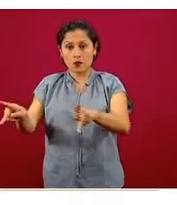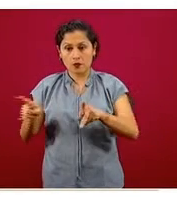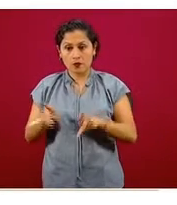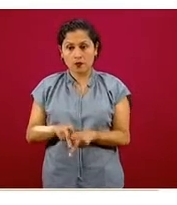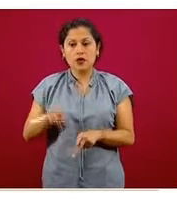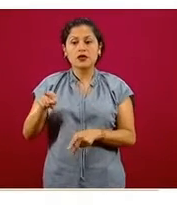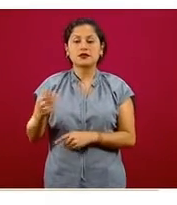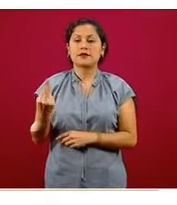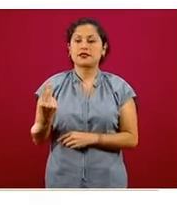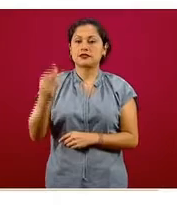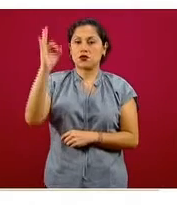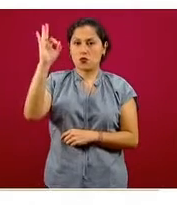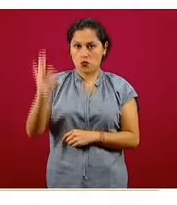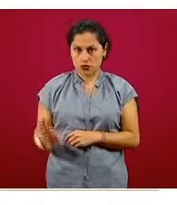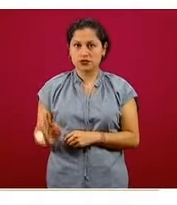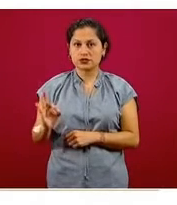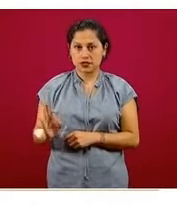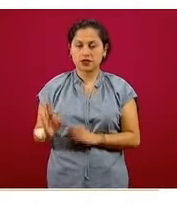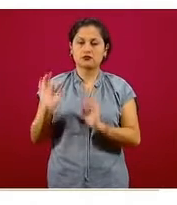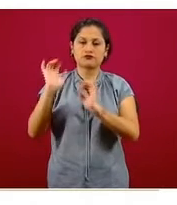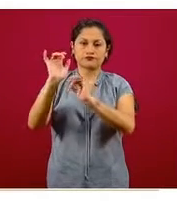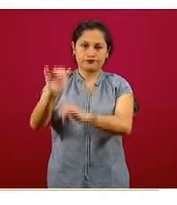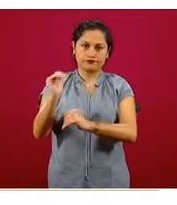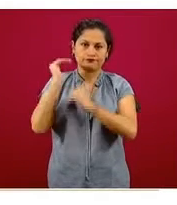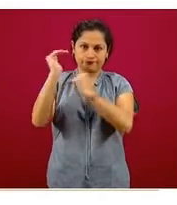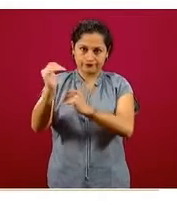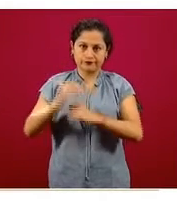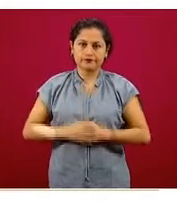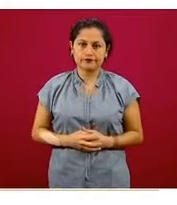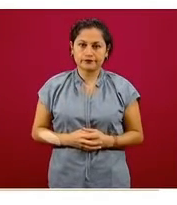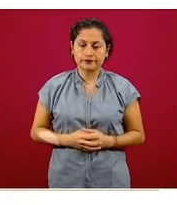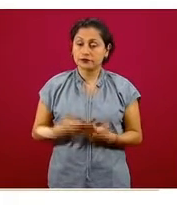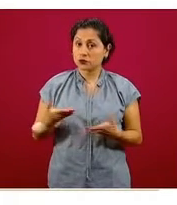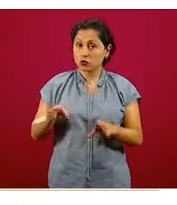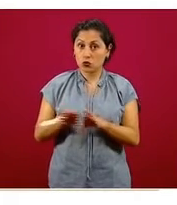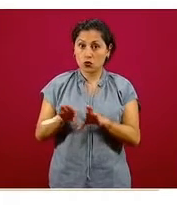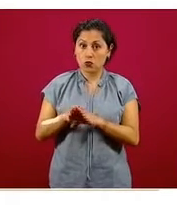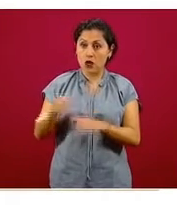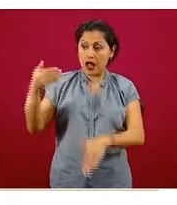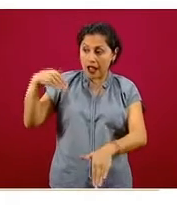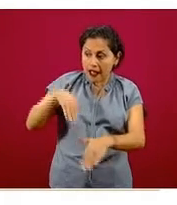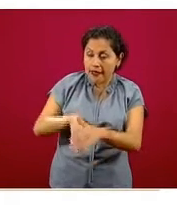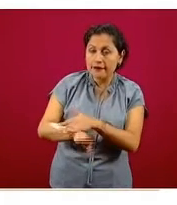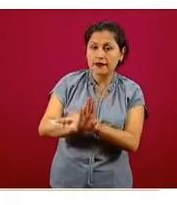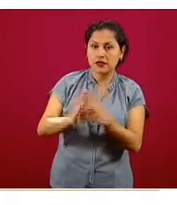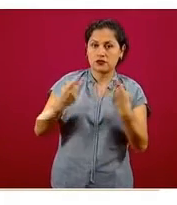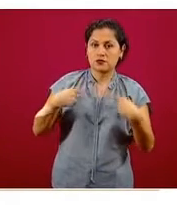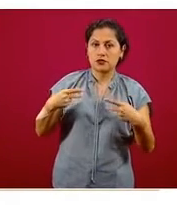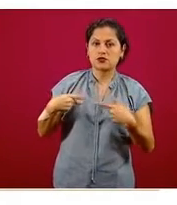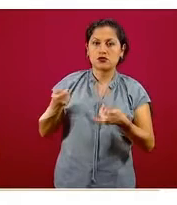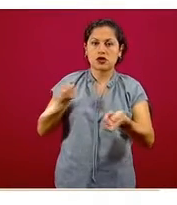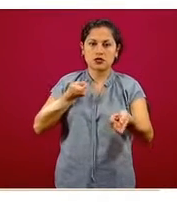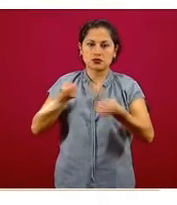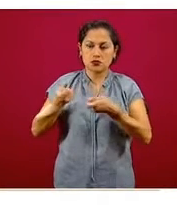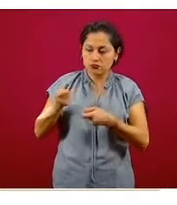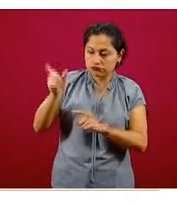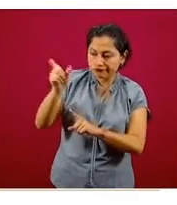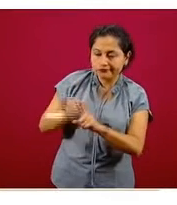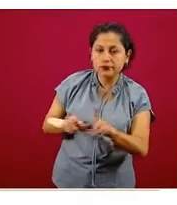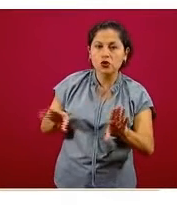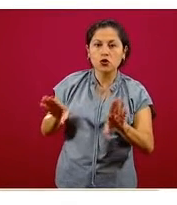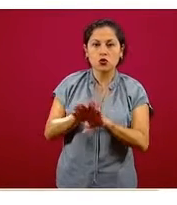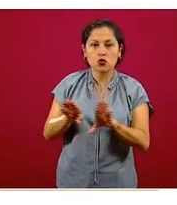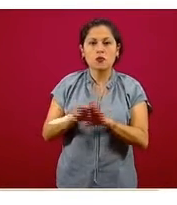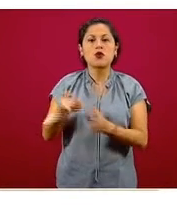25% de aforo, y este aforo lógicamente se debe de controlar en el sentido del ingreso que las personas hacen a los diferentes locales que puede hacer